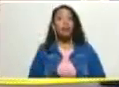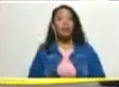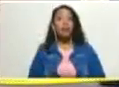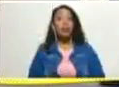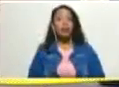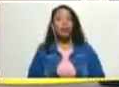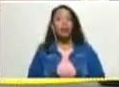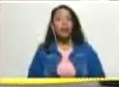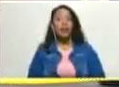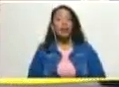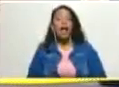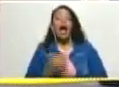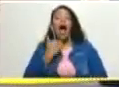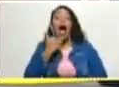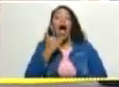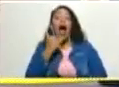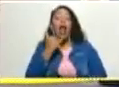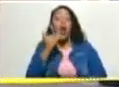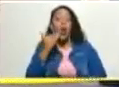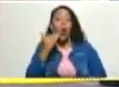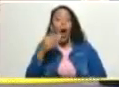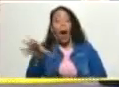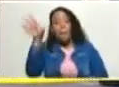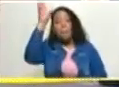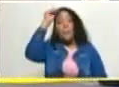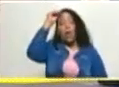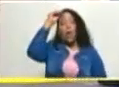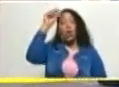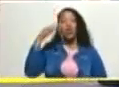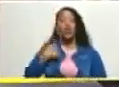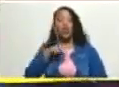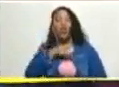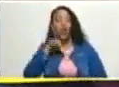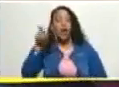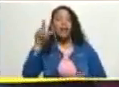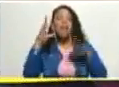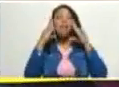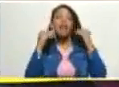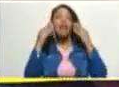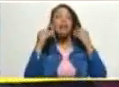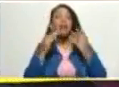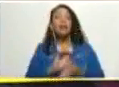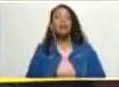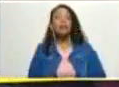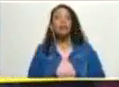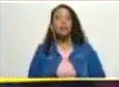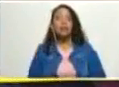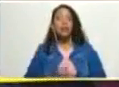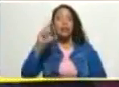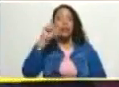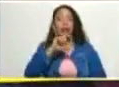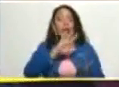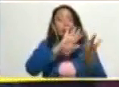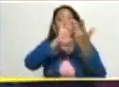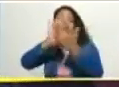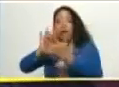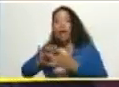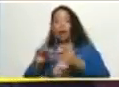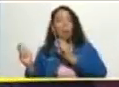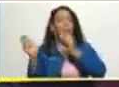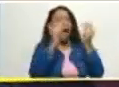Y si alguna lección sacamos nosotros de esa experiencia es la necesidad de conectar el debate